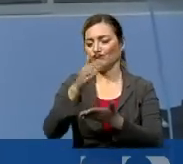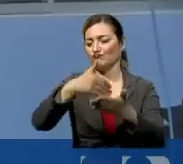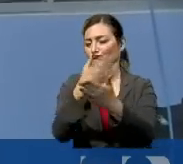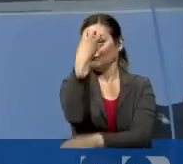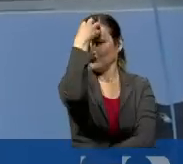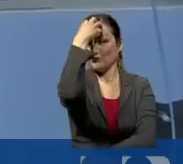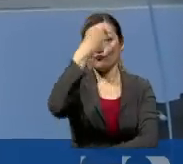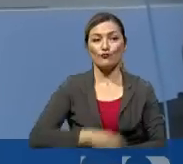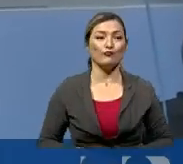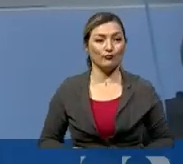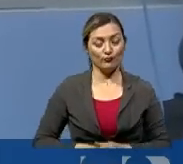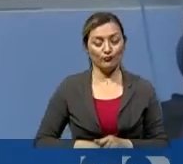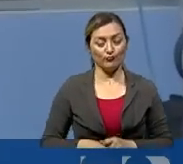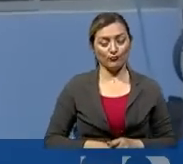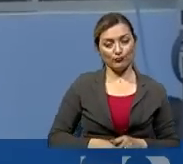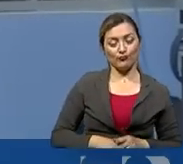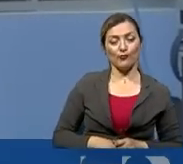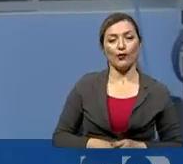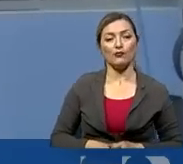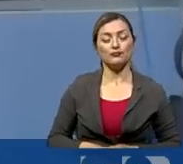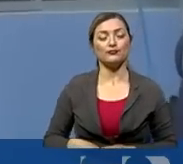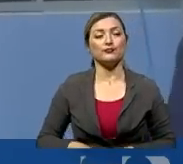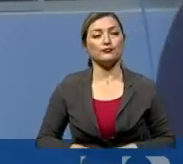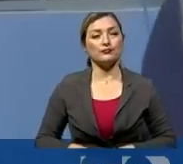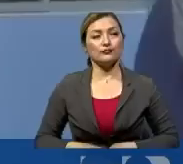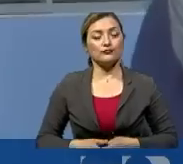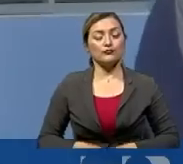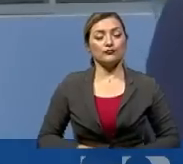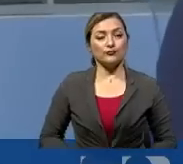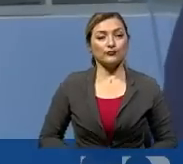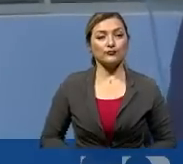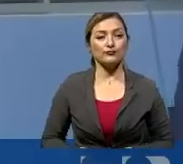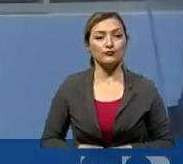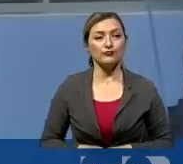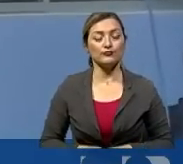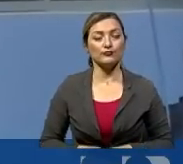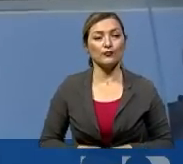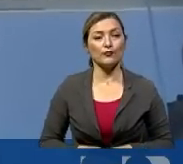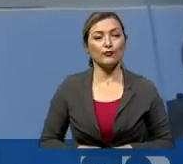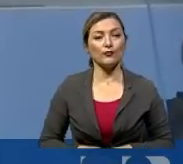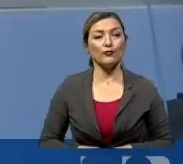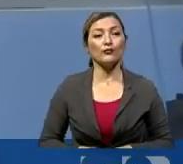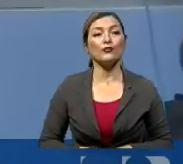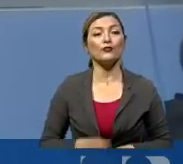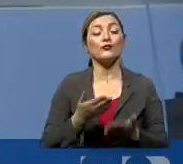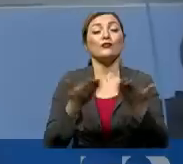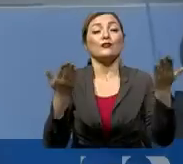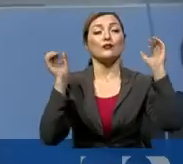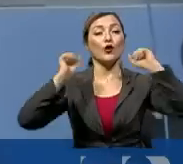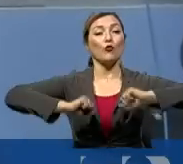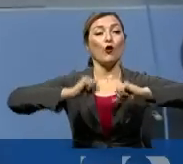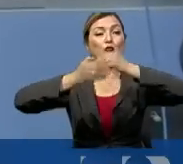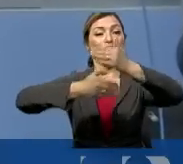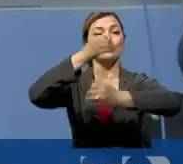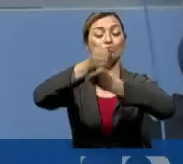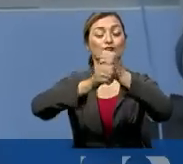el incrementar 500 cupos en 3 unidades educativas. Esto además es el propósito de que podamos ir implementando en los